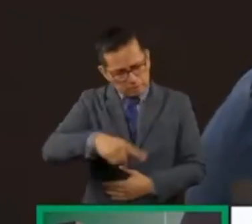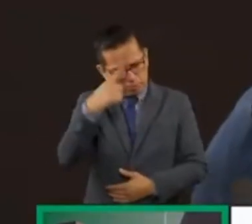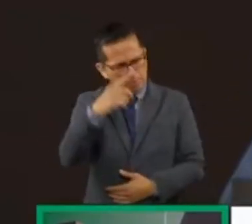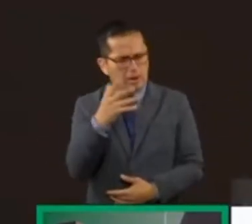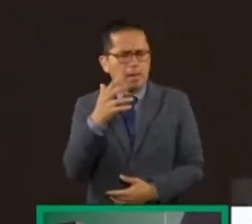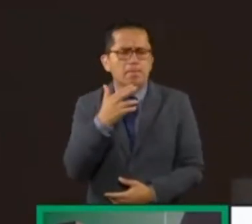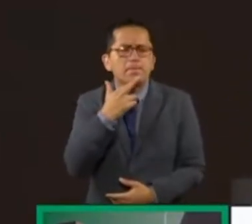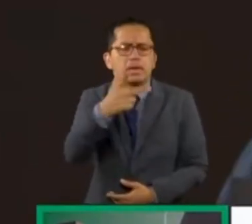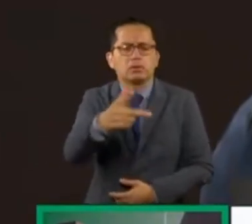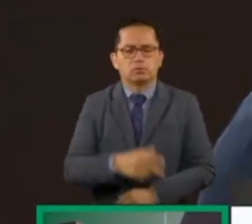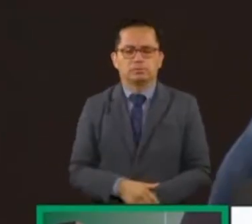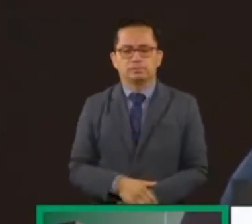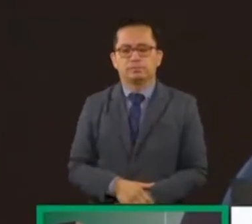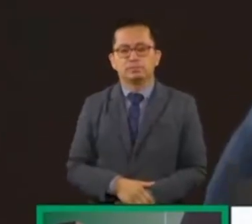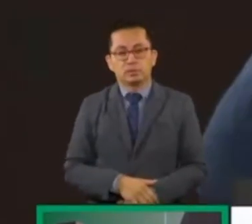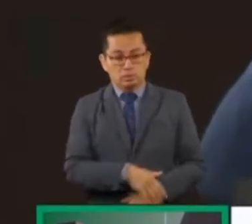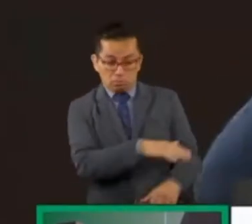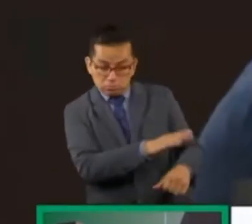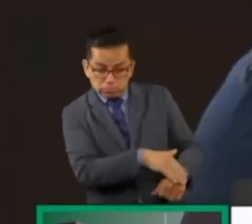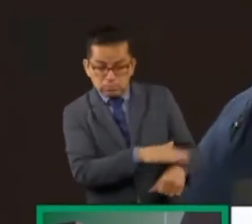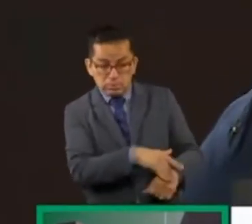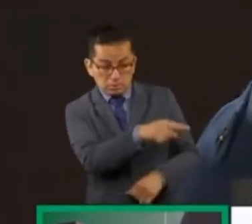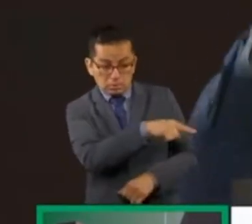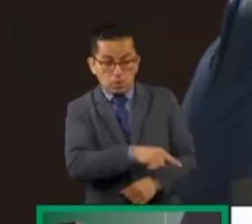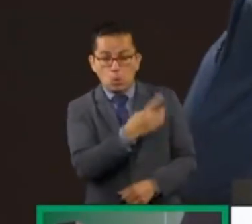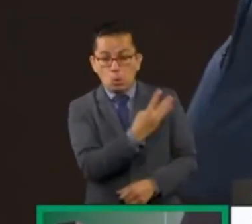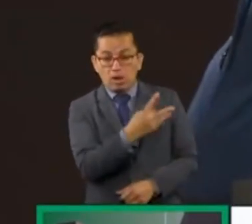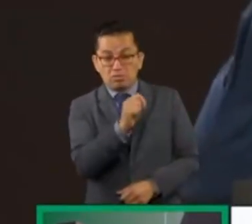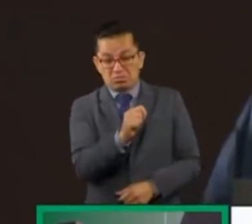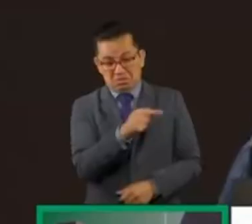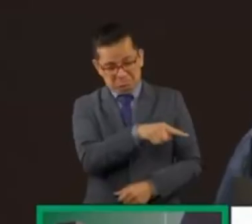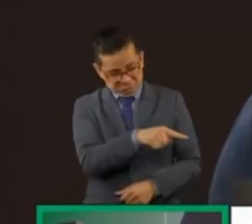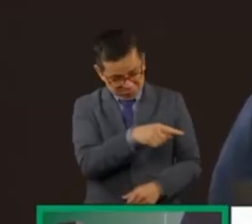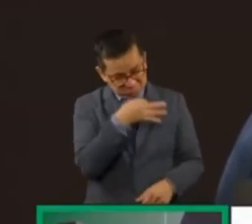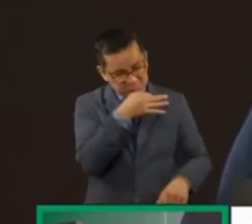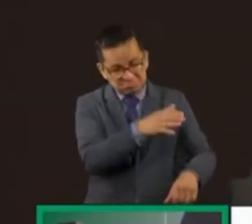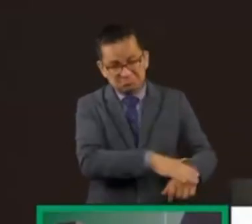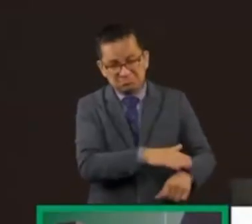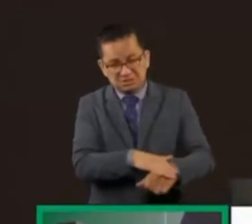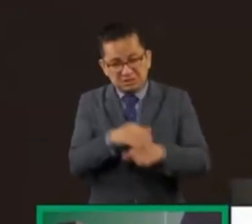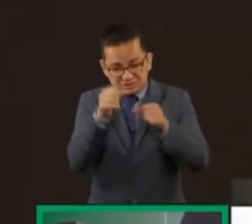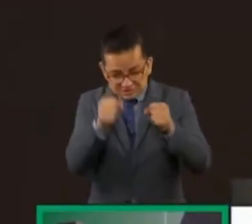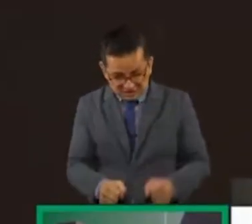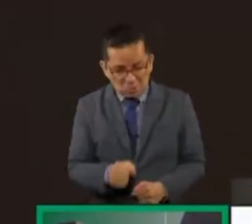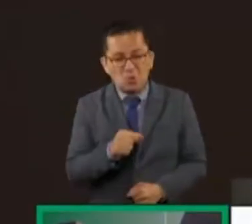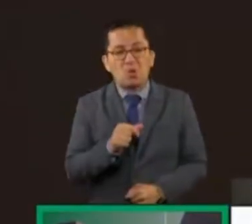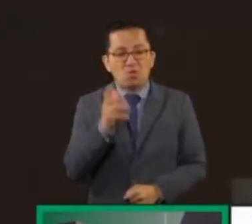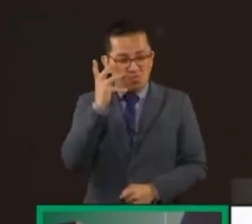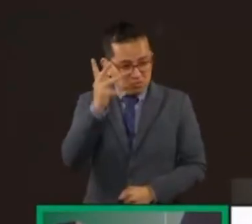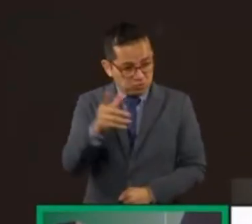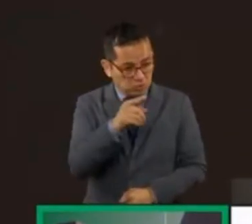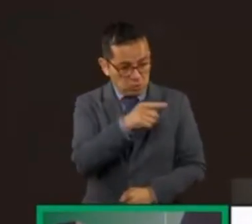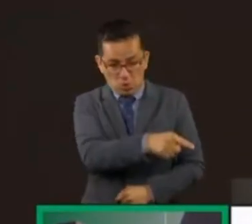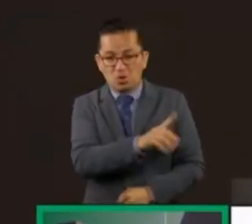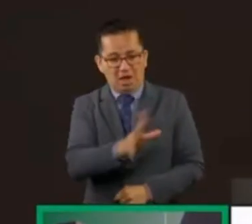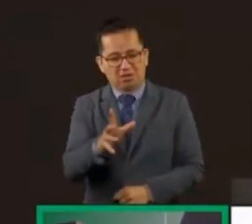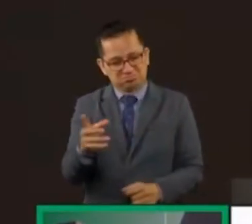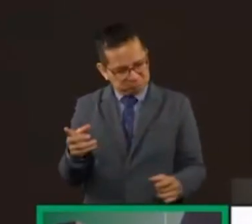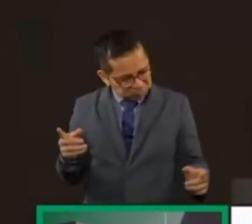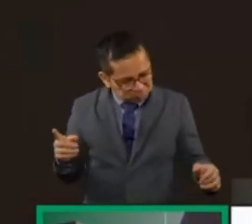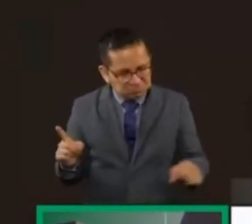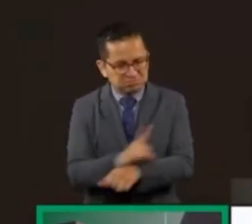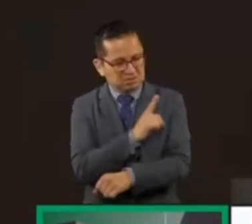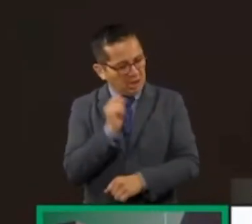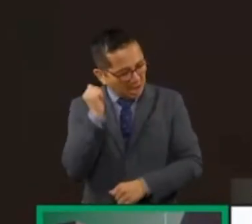la 4T, que terminarán siendo víctimas de lo que hoy van a aprobar. Sí a la paz, sí